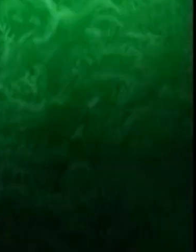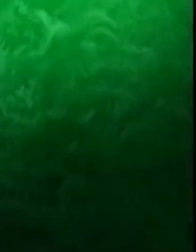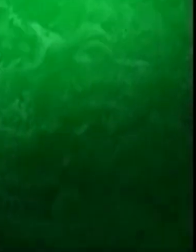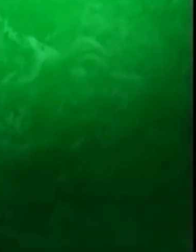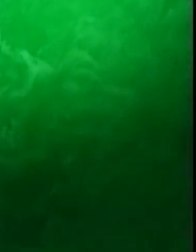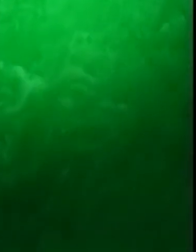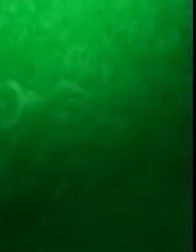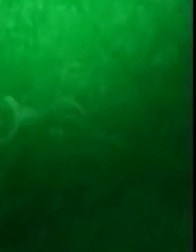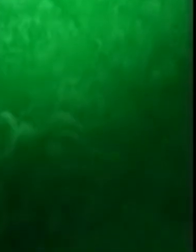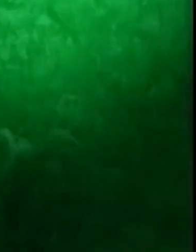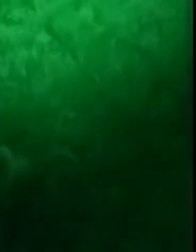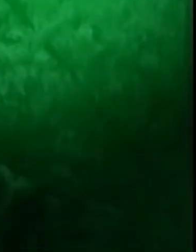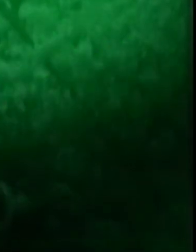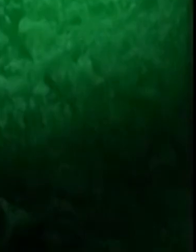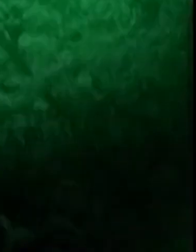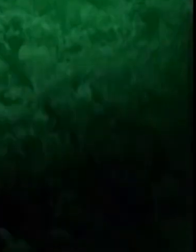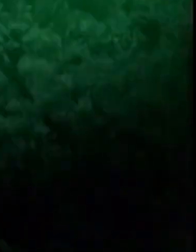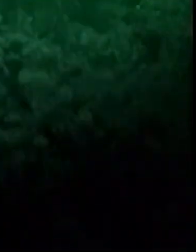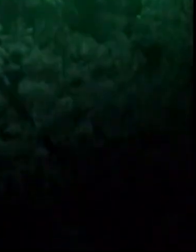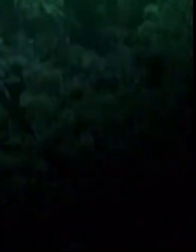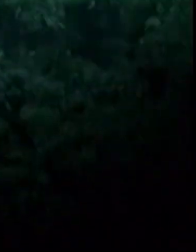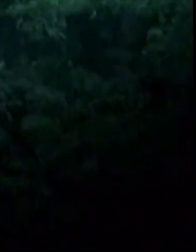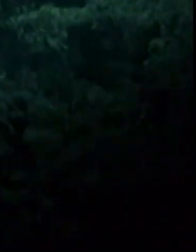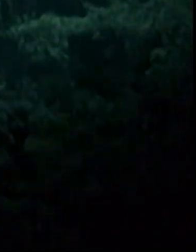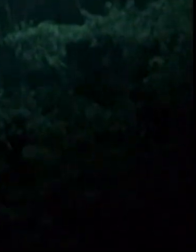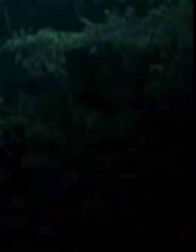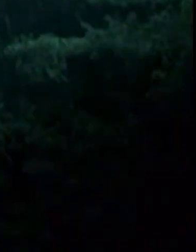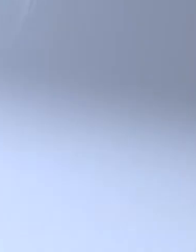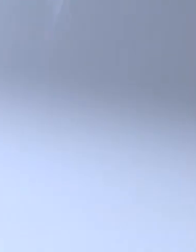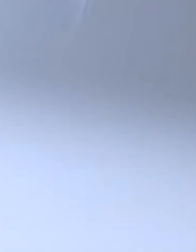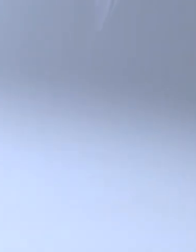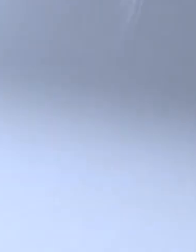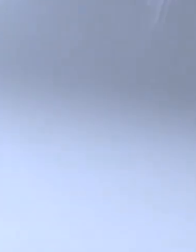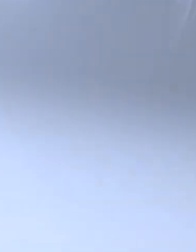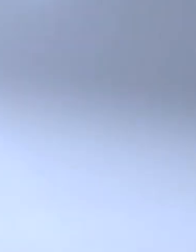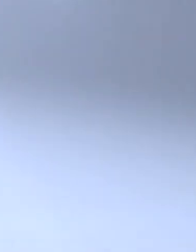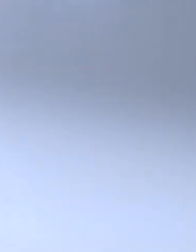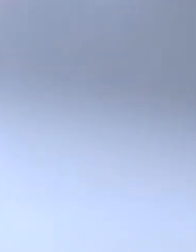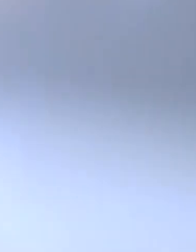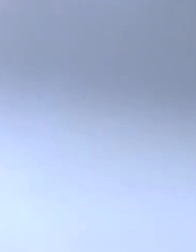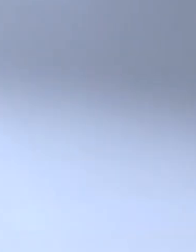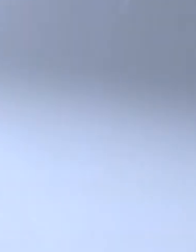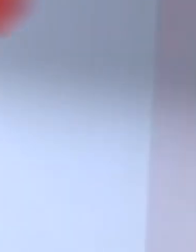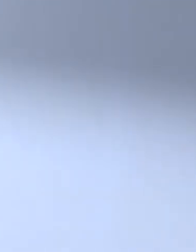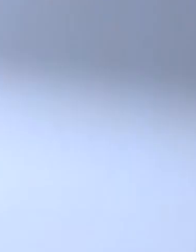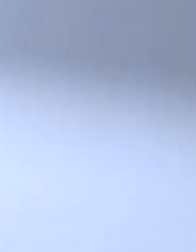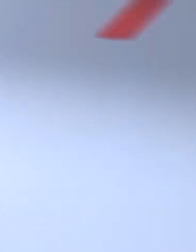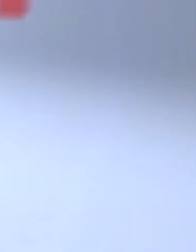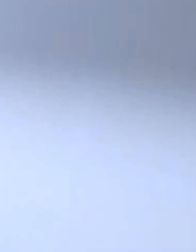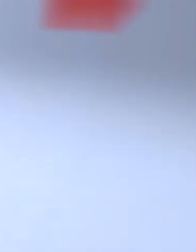la revista sobre las distintas regiones del país. Canal 13.